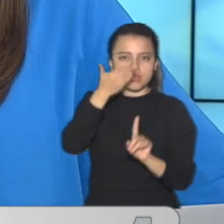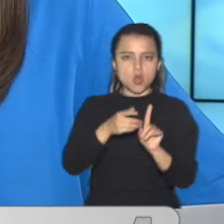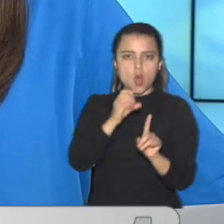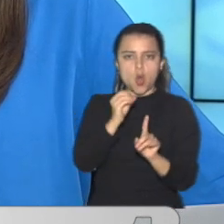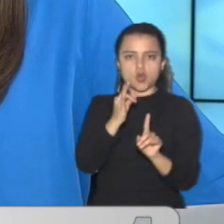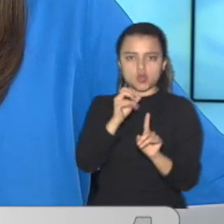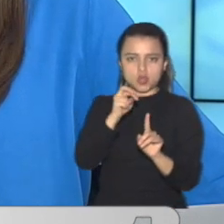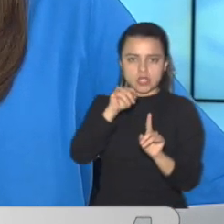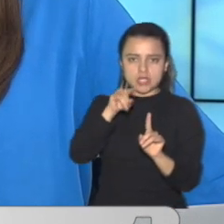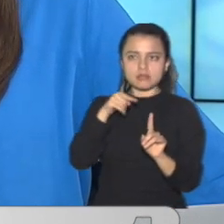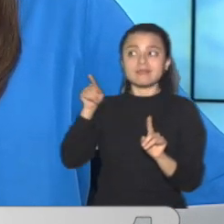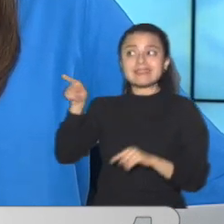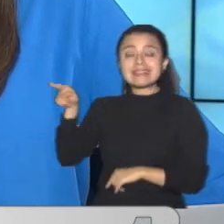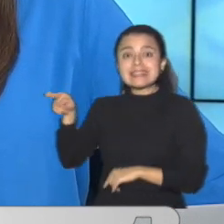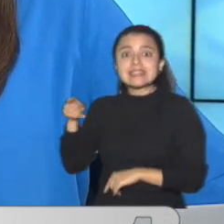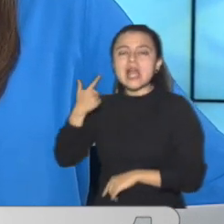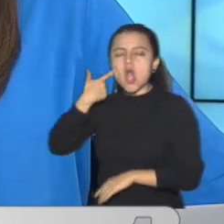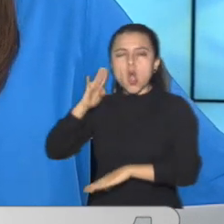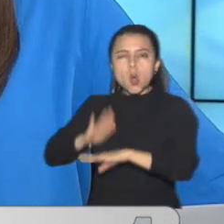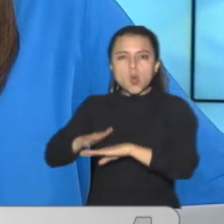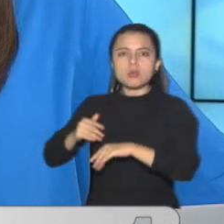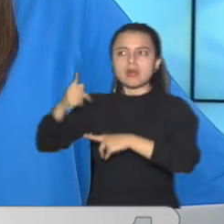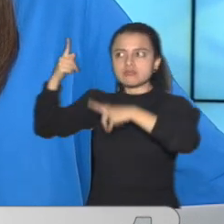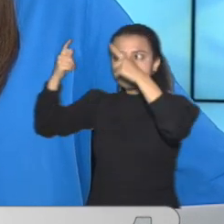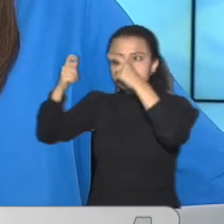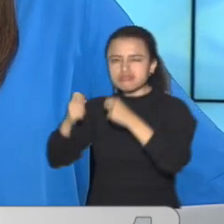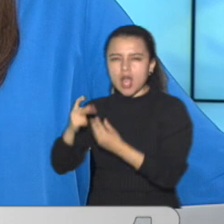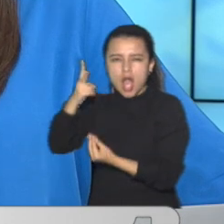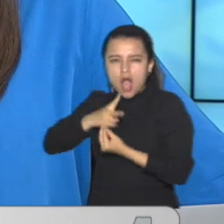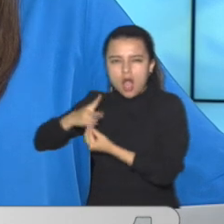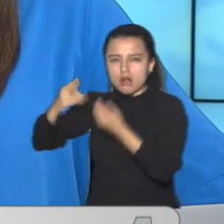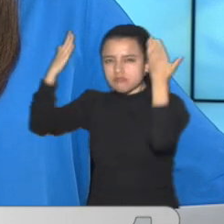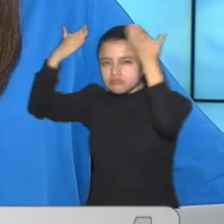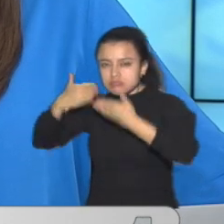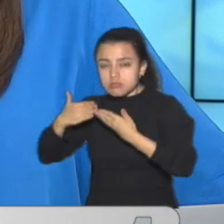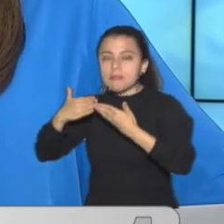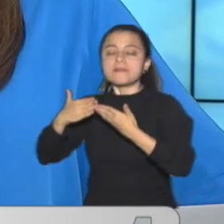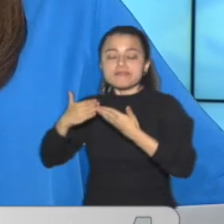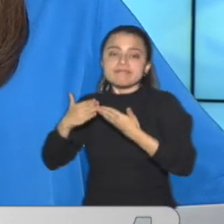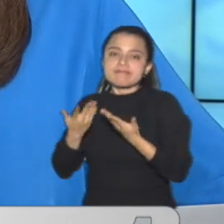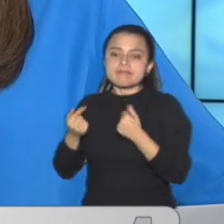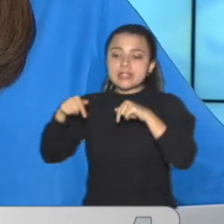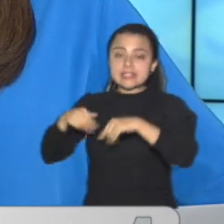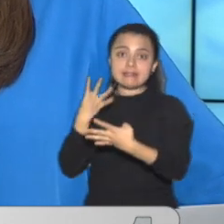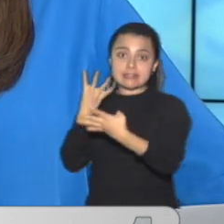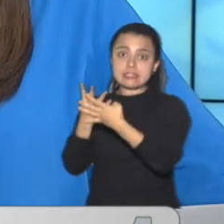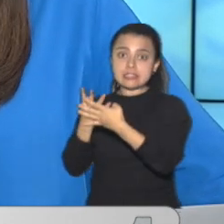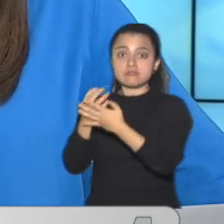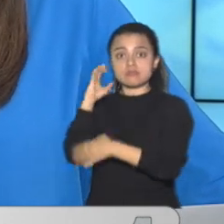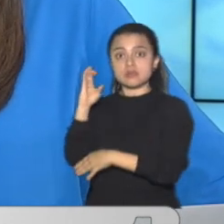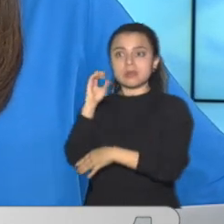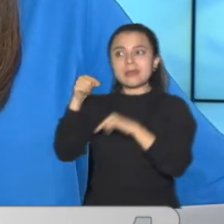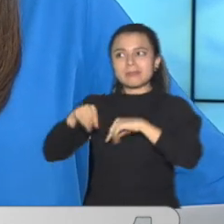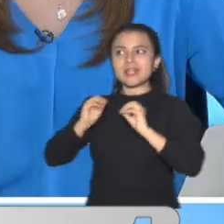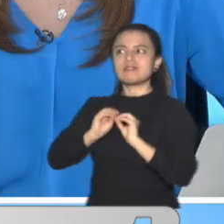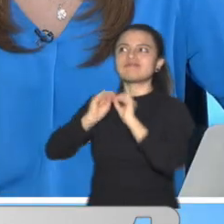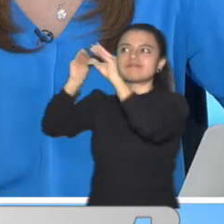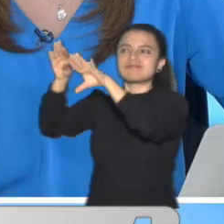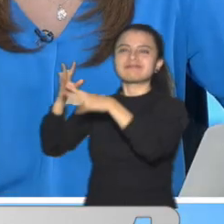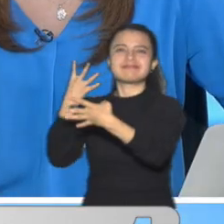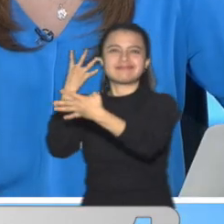autoridades la negra era responsable de las finanzas del clan del golfo la hermana de otoniel era requerida por el distrito sur de la florida